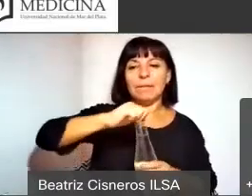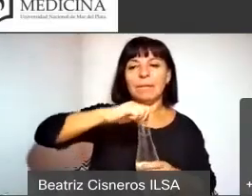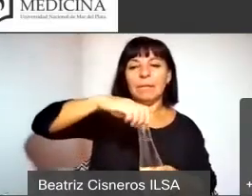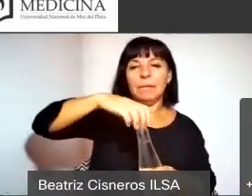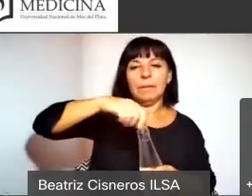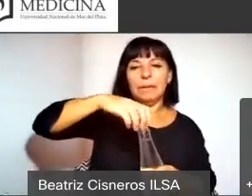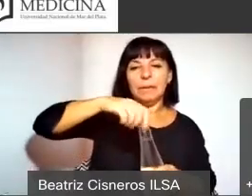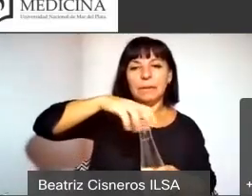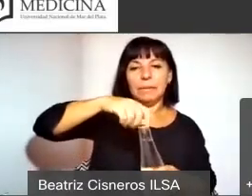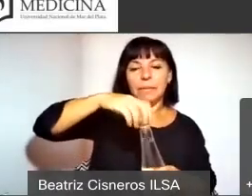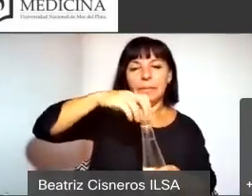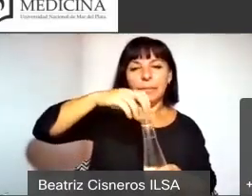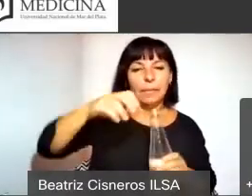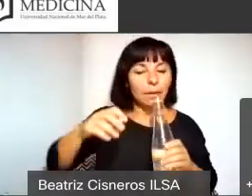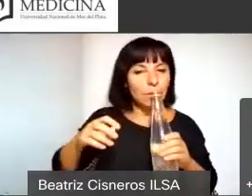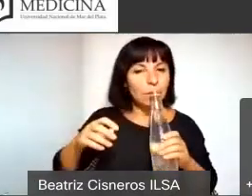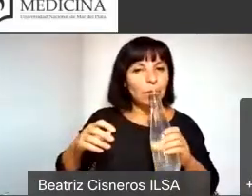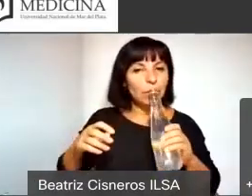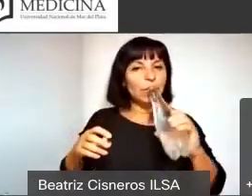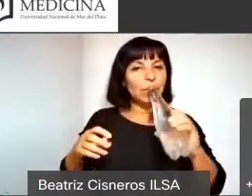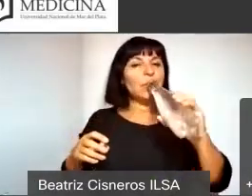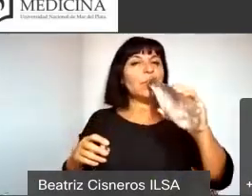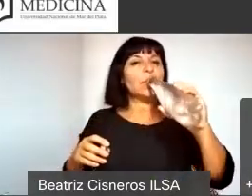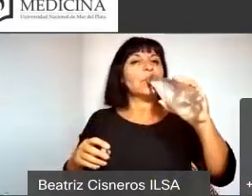No, no han llegado dudas.